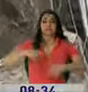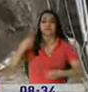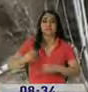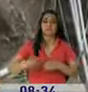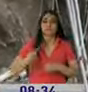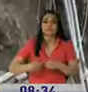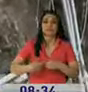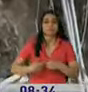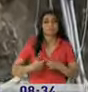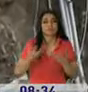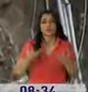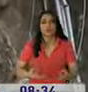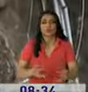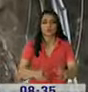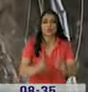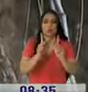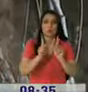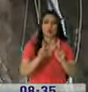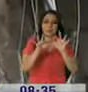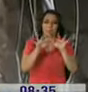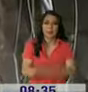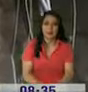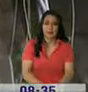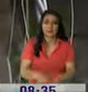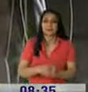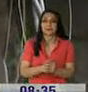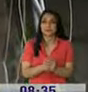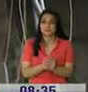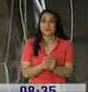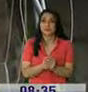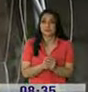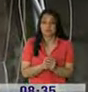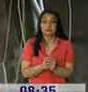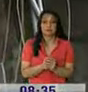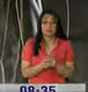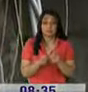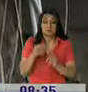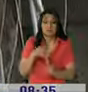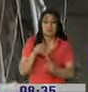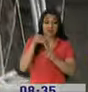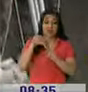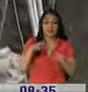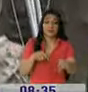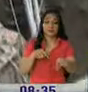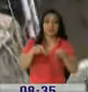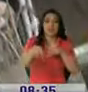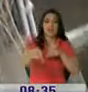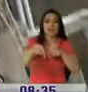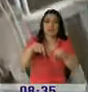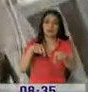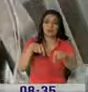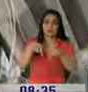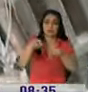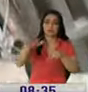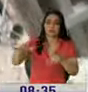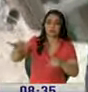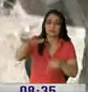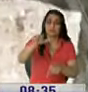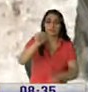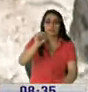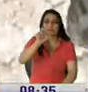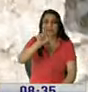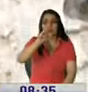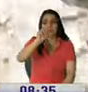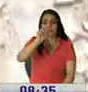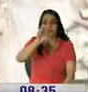pues colapsó este puente vehicular, que es una de las principales arterias que conecta a los barrios de la Armenia 2 con